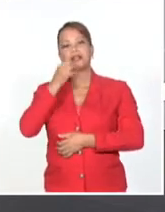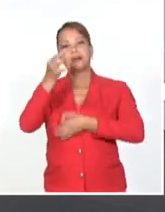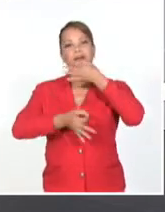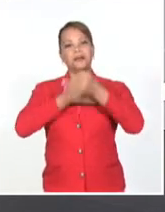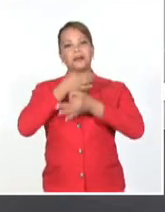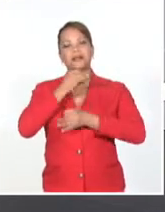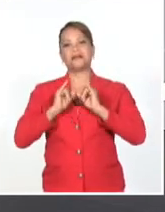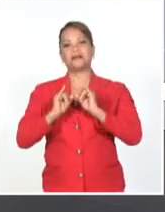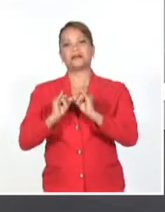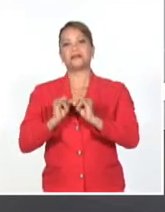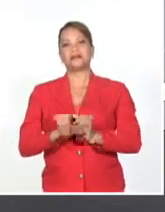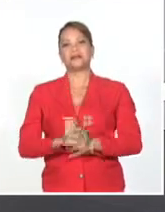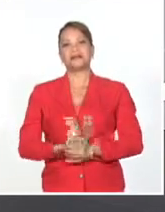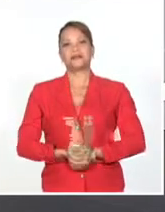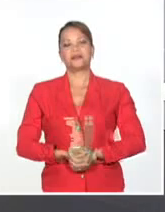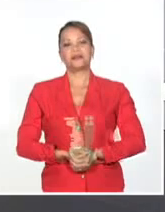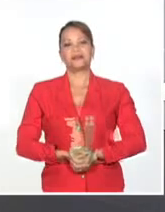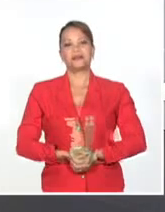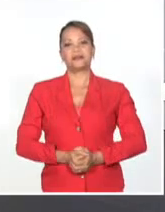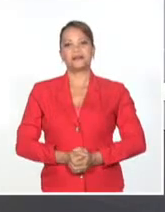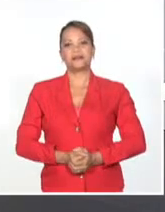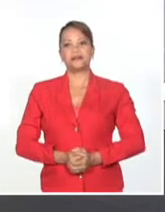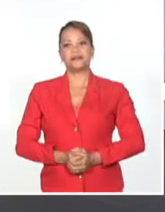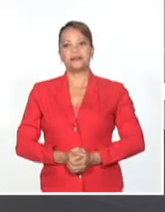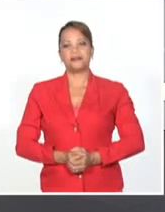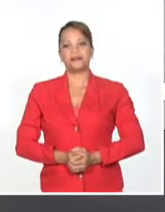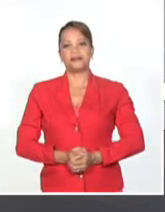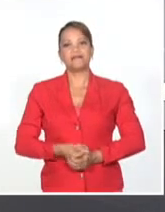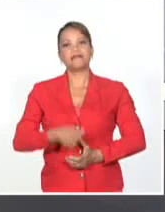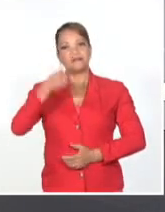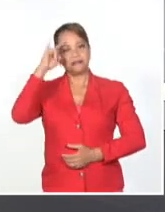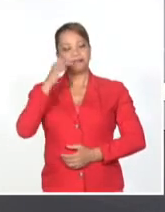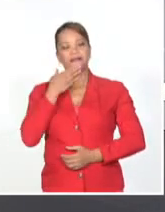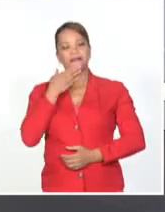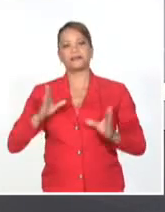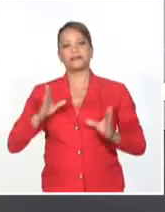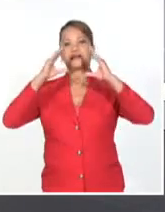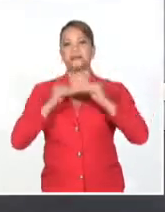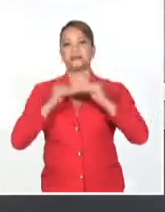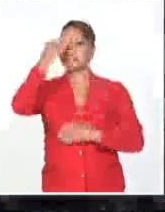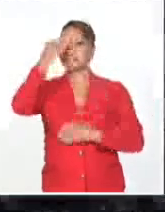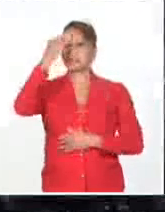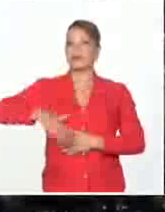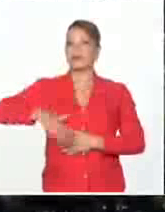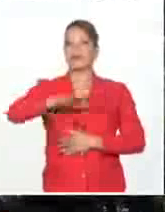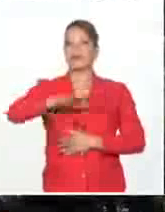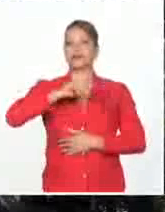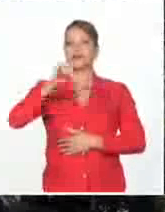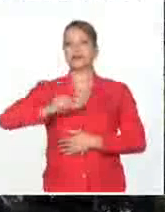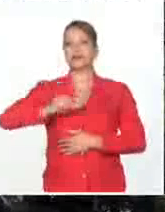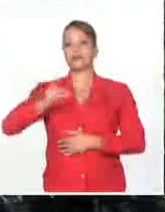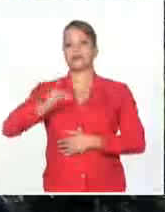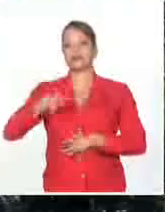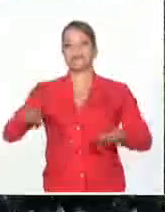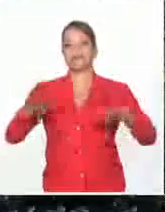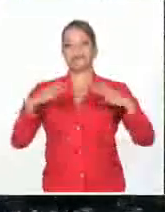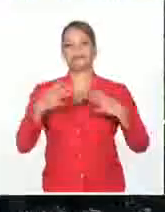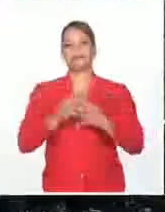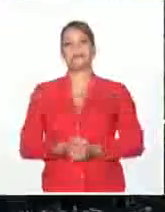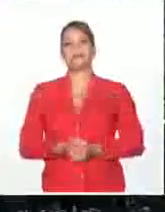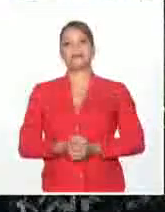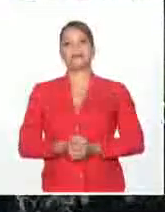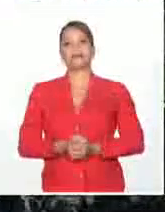la sede. Adelante, Michael. Sí, buenas noches, Sevilla. El saludo también para toda la audiencia del Estelar. Aquí estamos en Santo